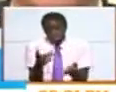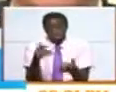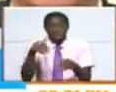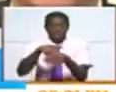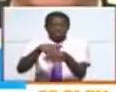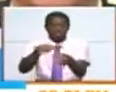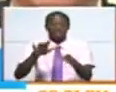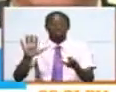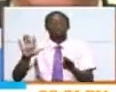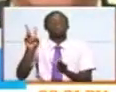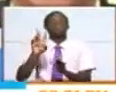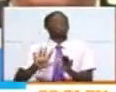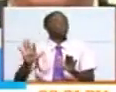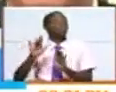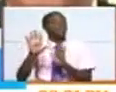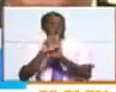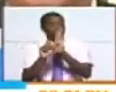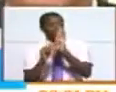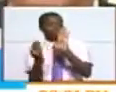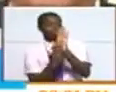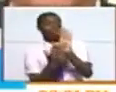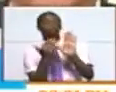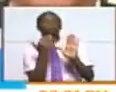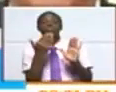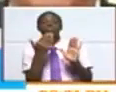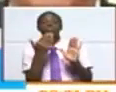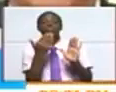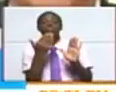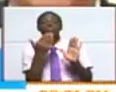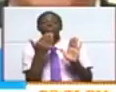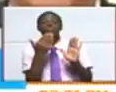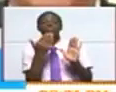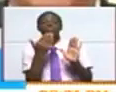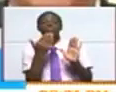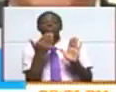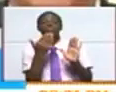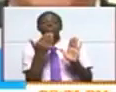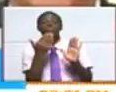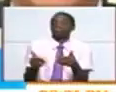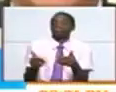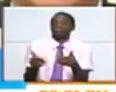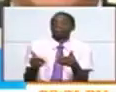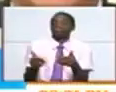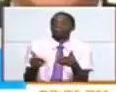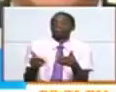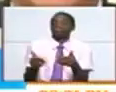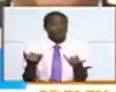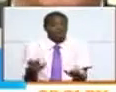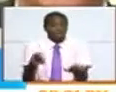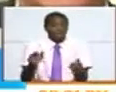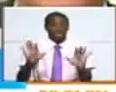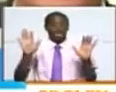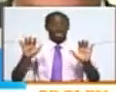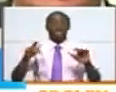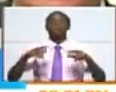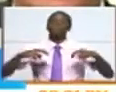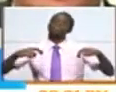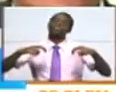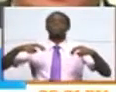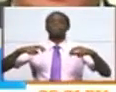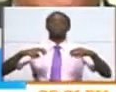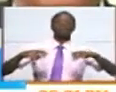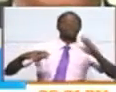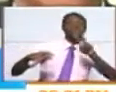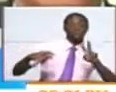Venezuela esas elecciones no deben de ser convocadas antes. Lo que se está sacando de la mesa no es el gobierno